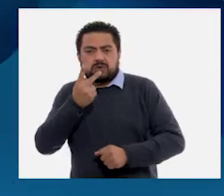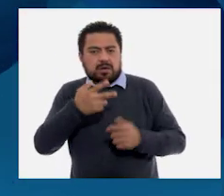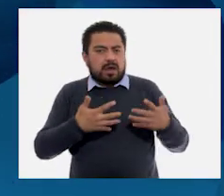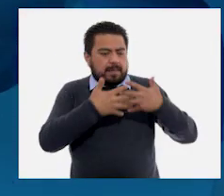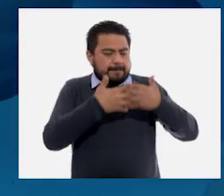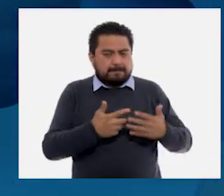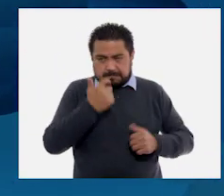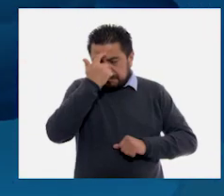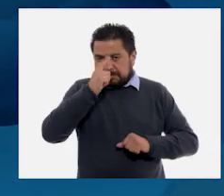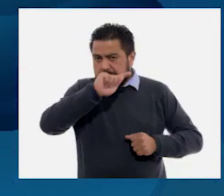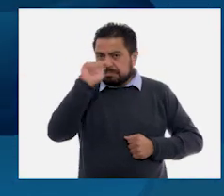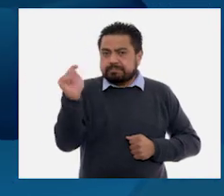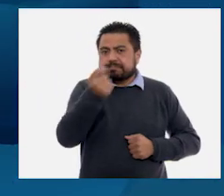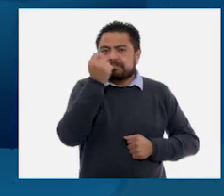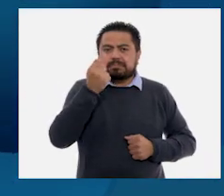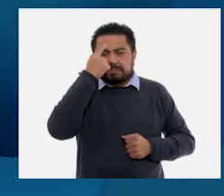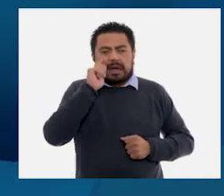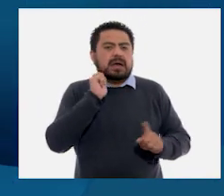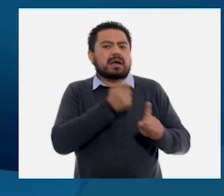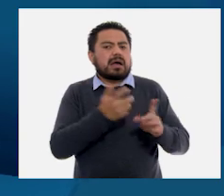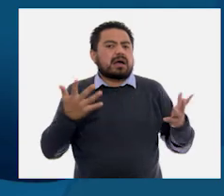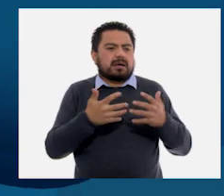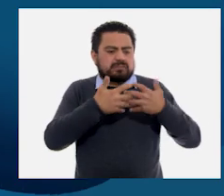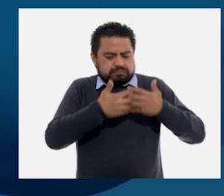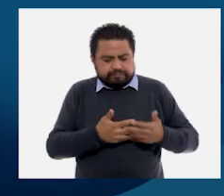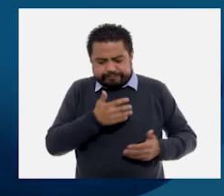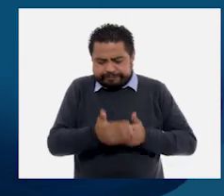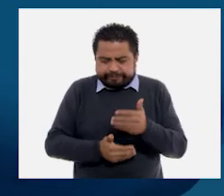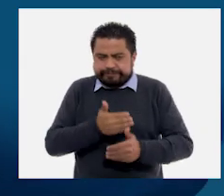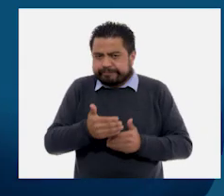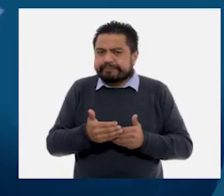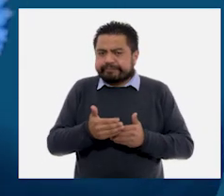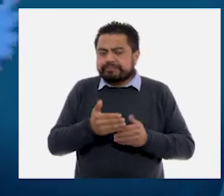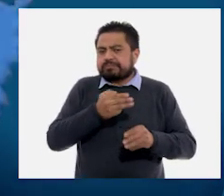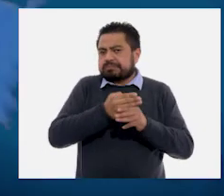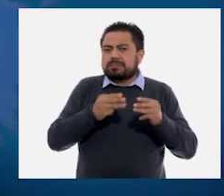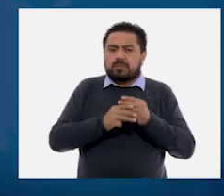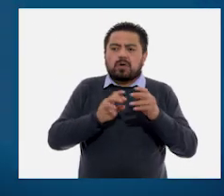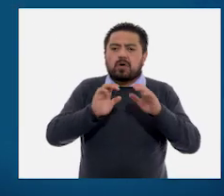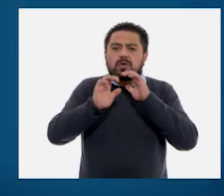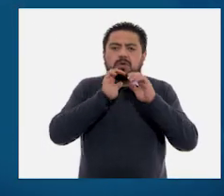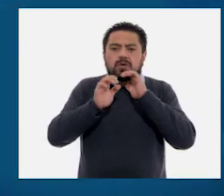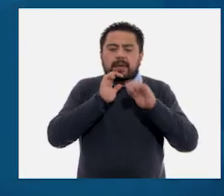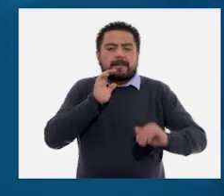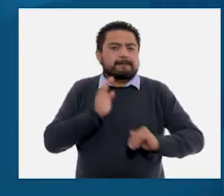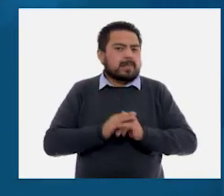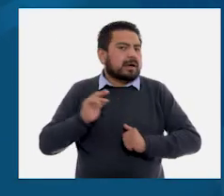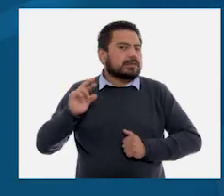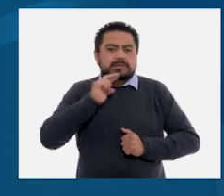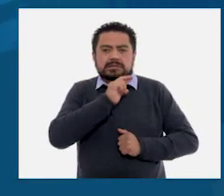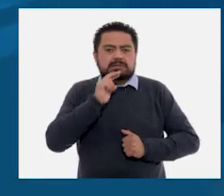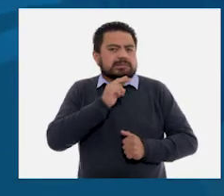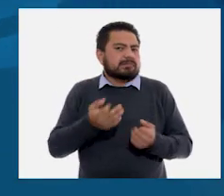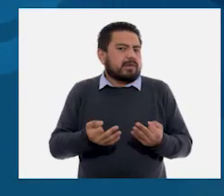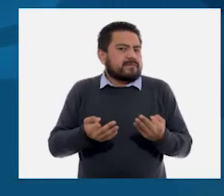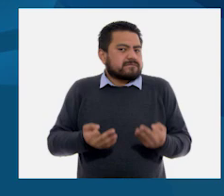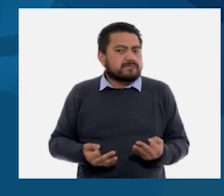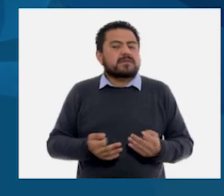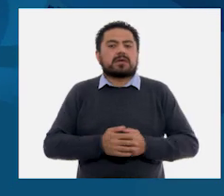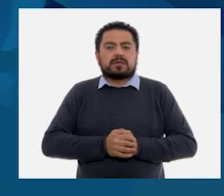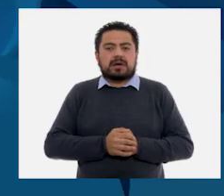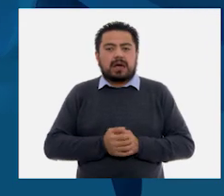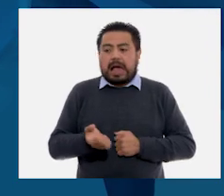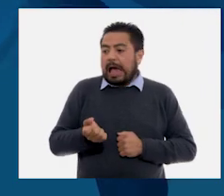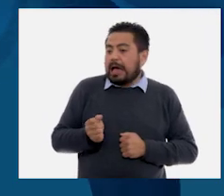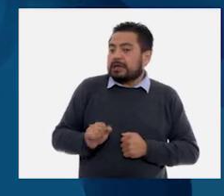máquinas e innovaciones tecnológicas para hacer que la producción de mercancías y las comunicaciones fueran más rápidas y eficientes. De